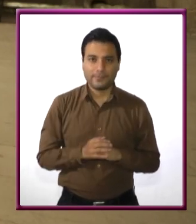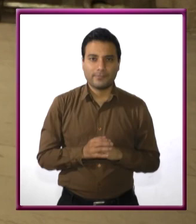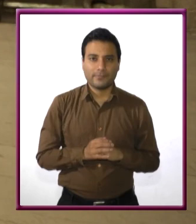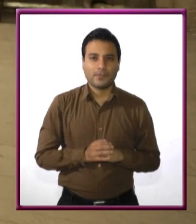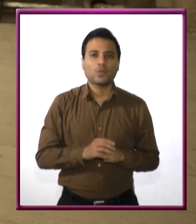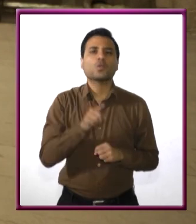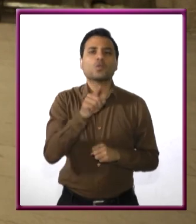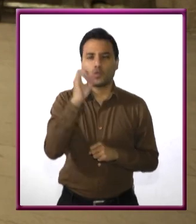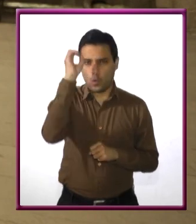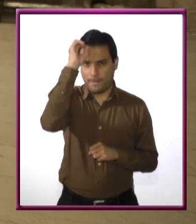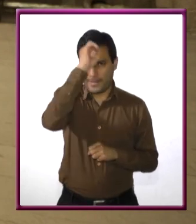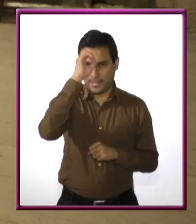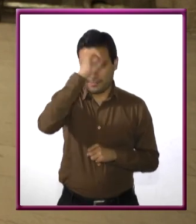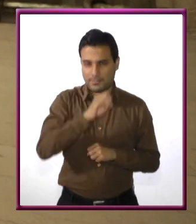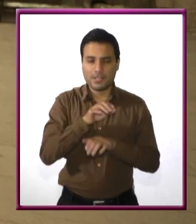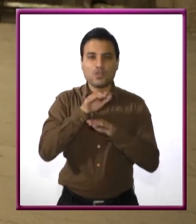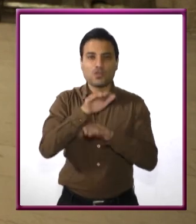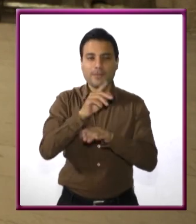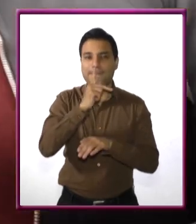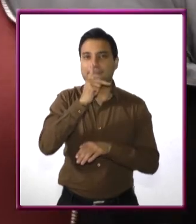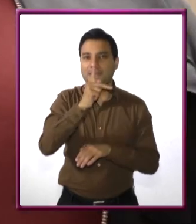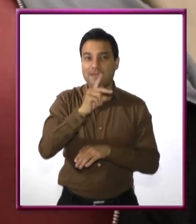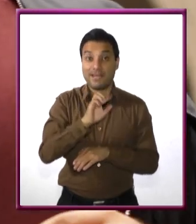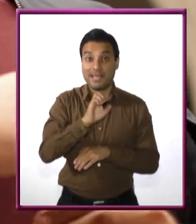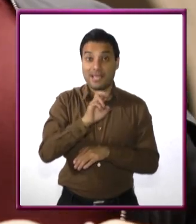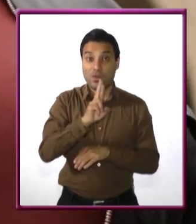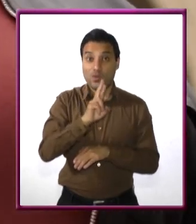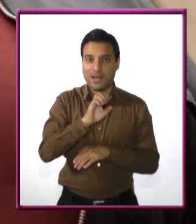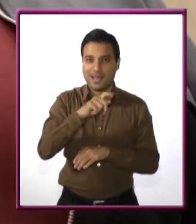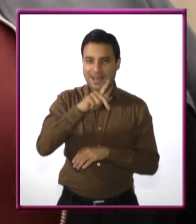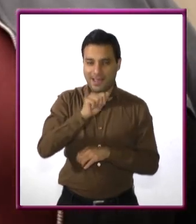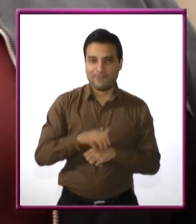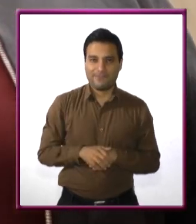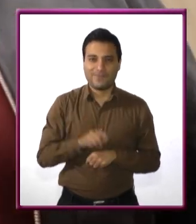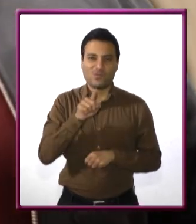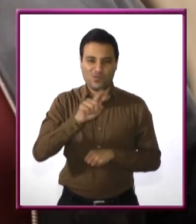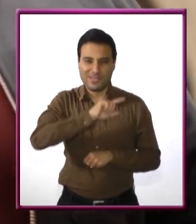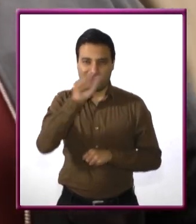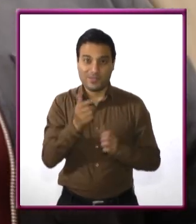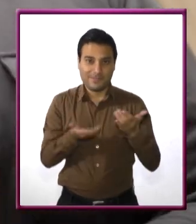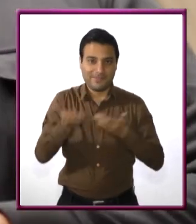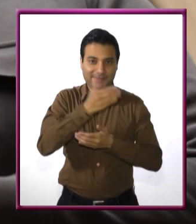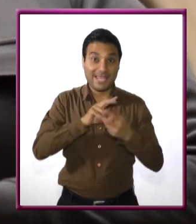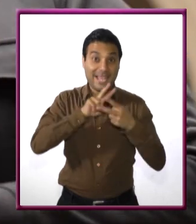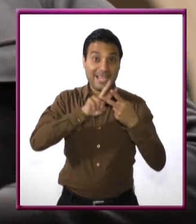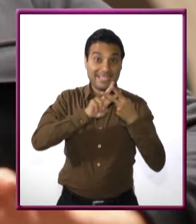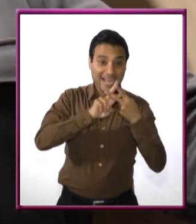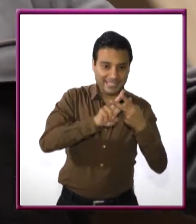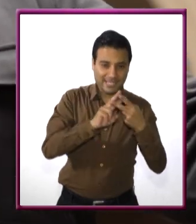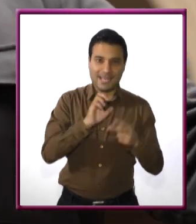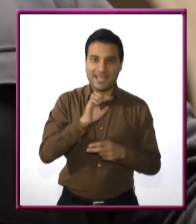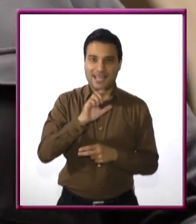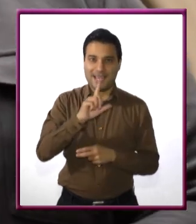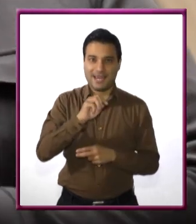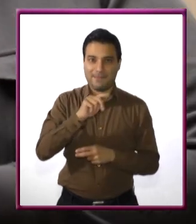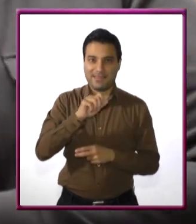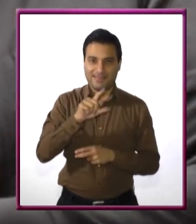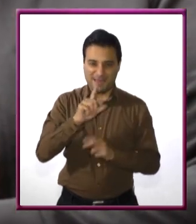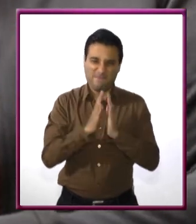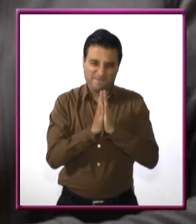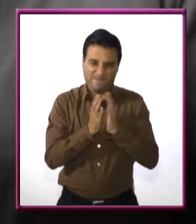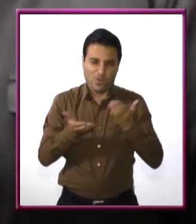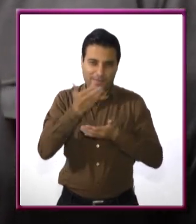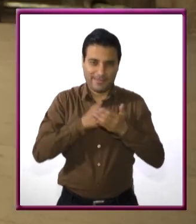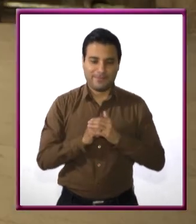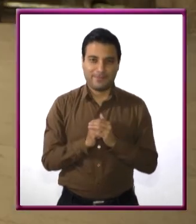programa. ¿Qué piensan al escuchar la palabra Eureka? Cuando compartan la respuesta en sus redes sociales, pongan el hashtag elemental para que